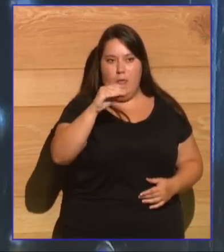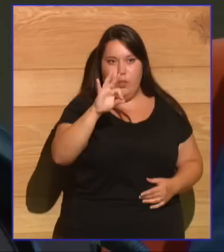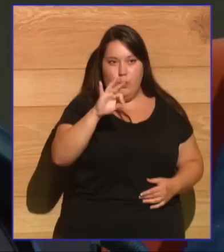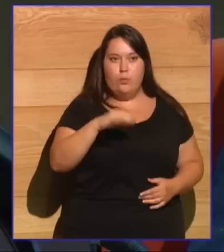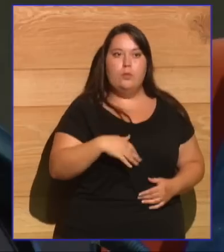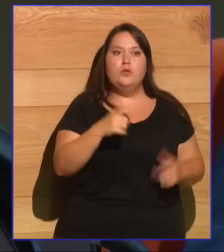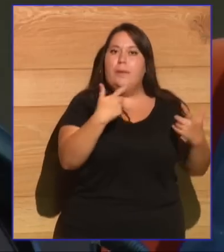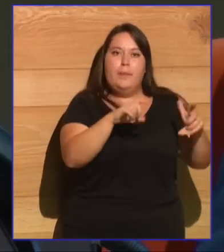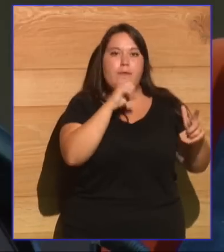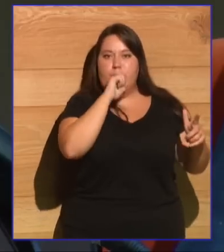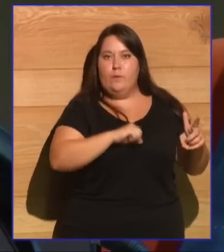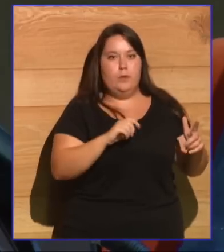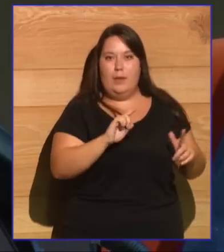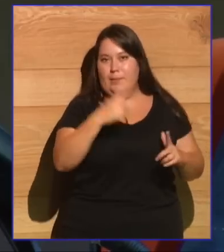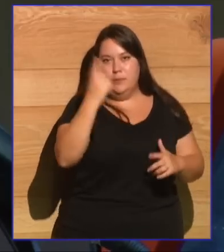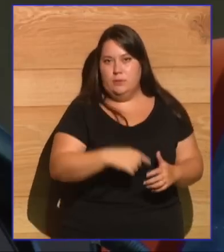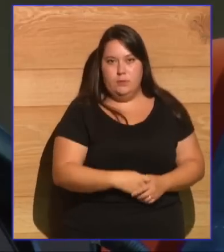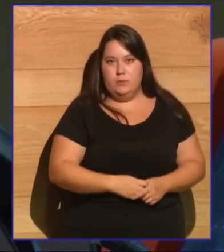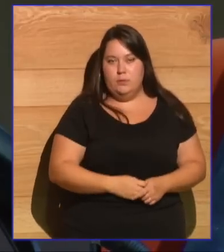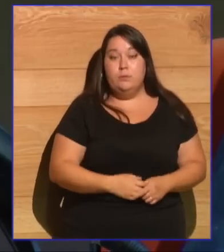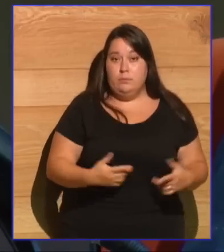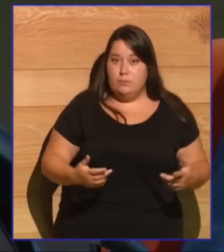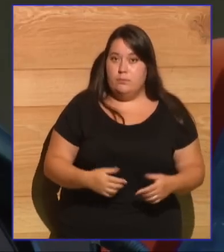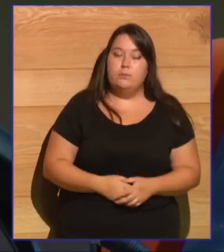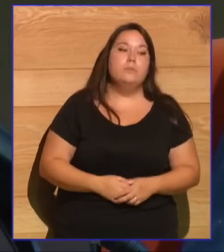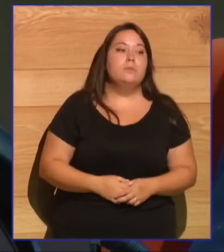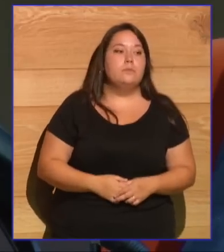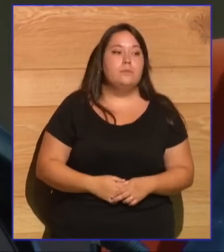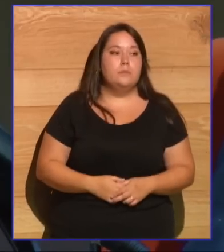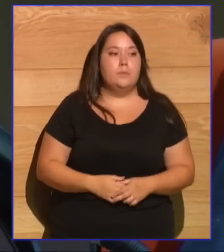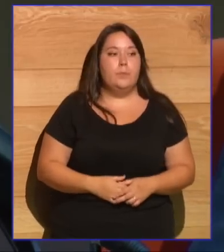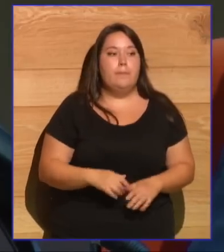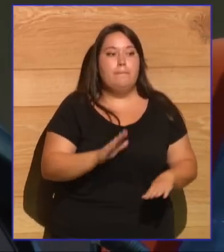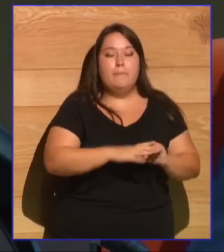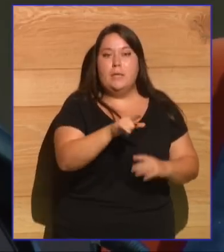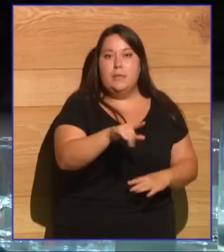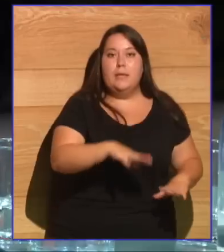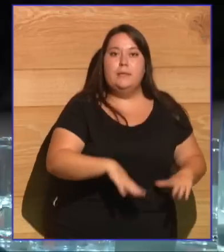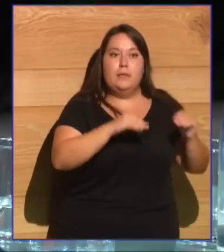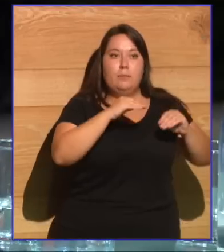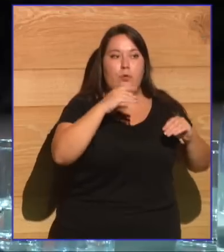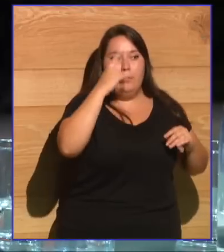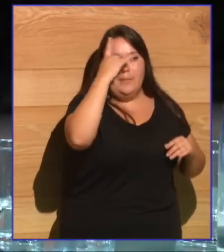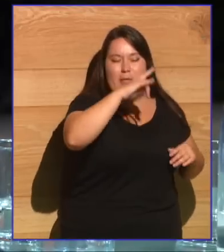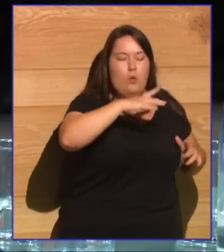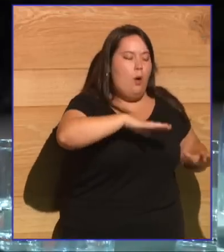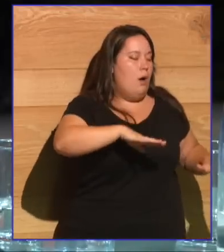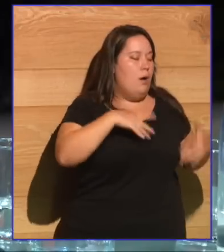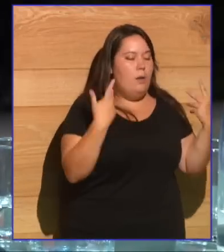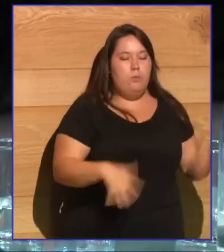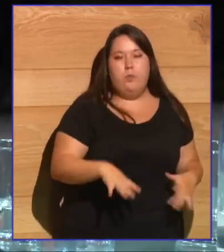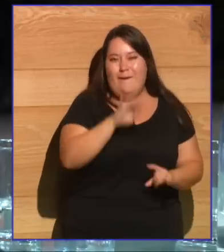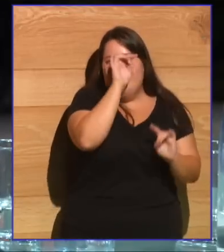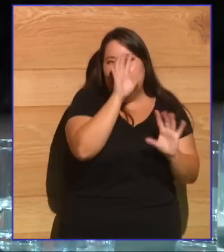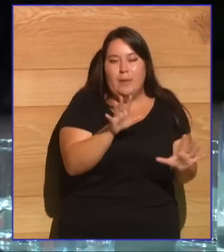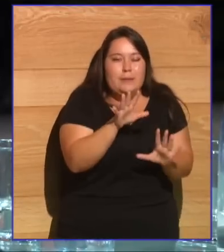es mi película buena favorita indian ayúdale de las tres primeras dos para ti el templo maldito pues es que me maravilla de flipa